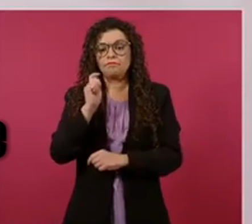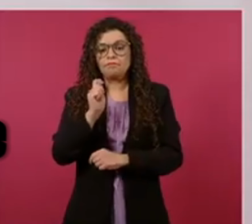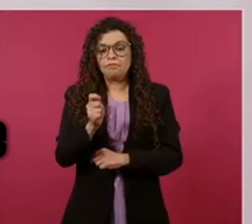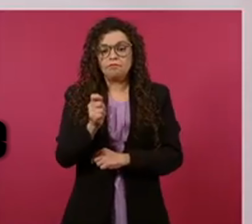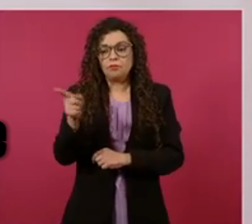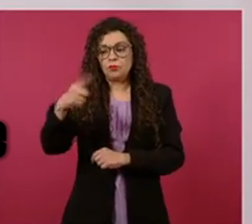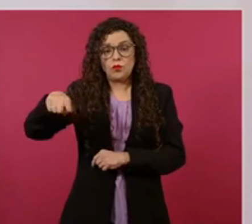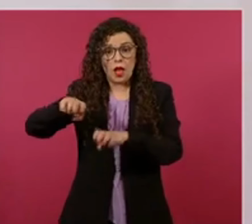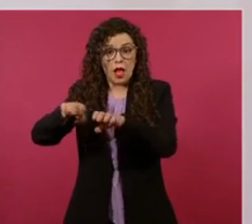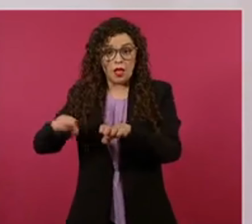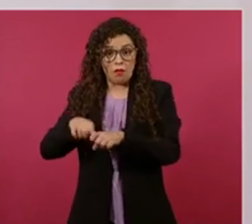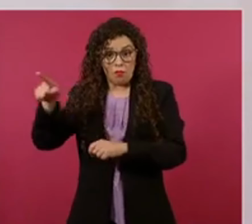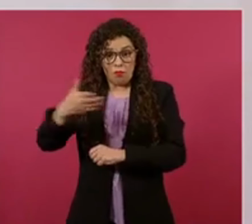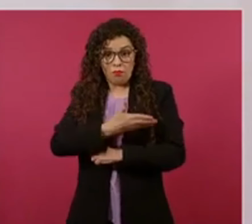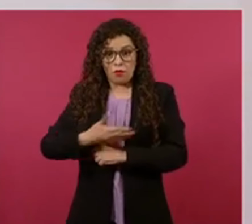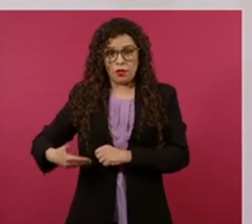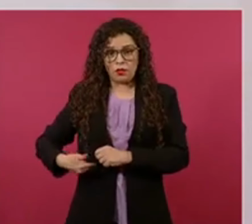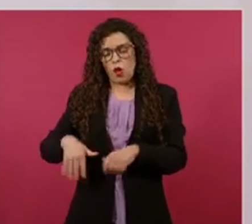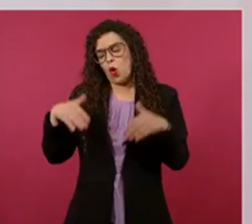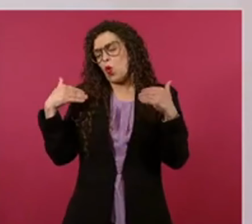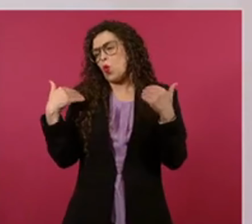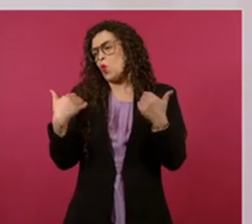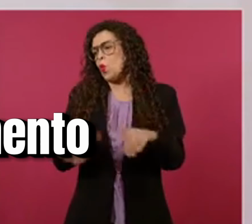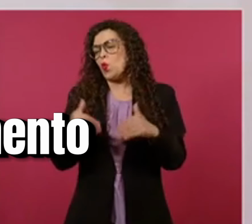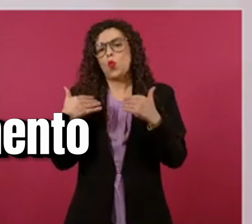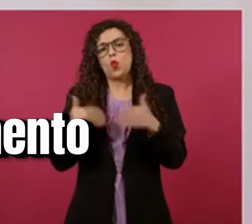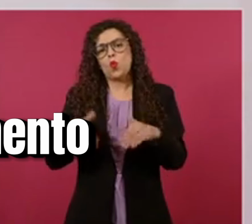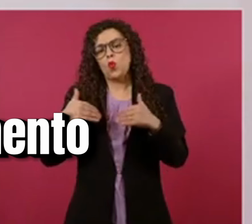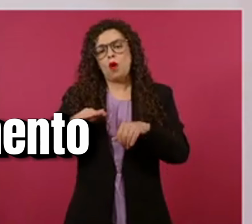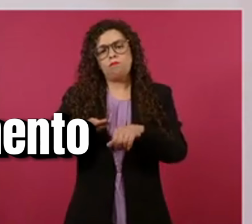de las opiniones de todo el gabinete del presidente Andrés Manuel López Obrador,